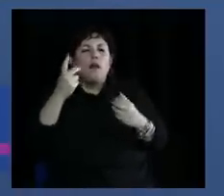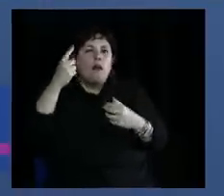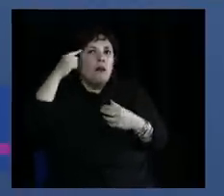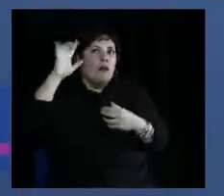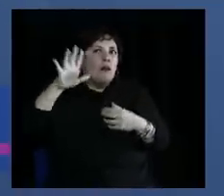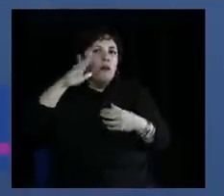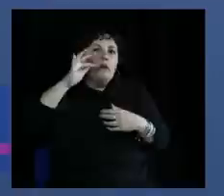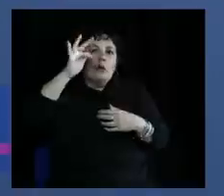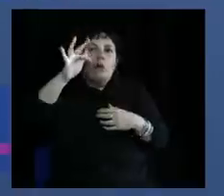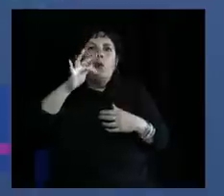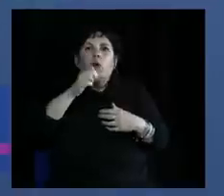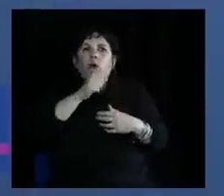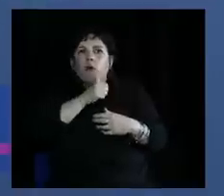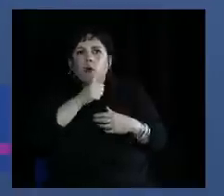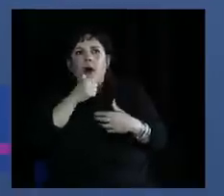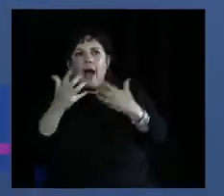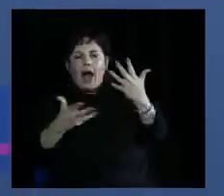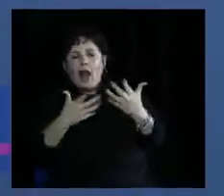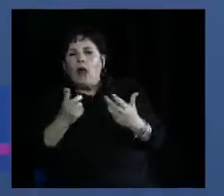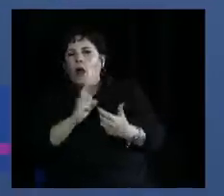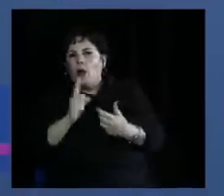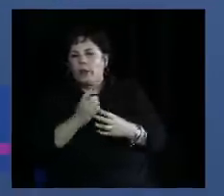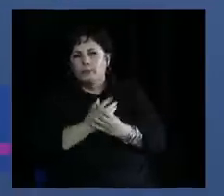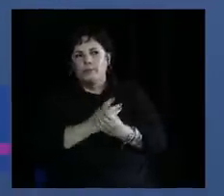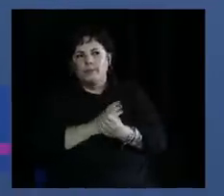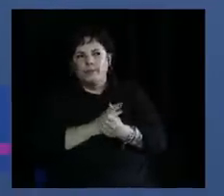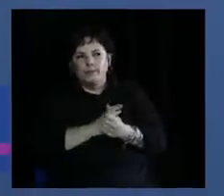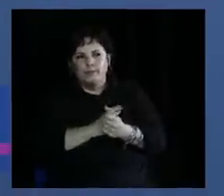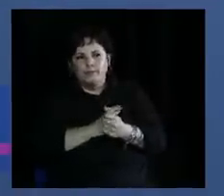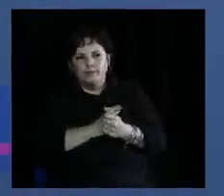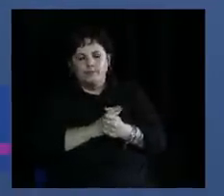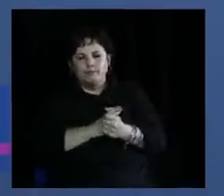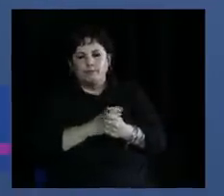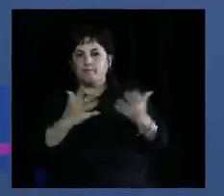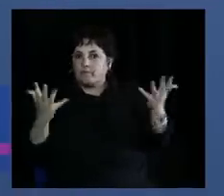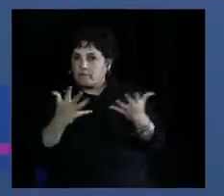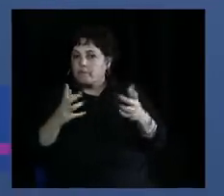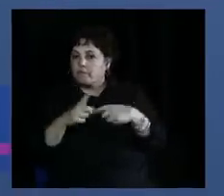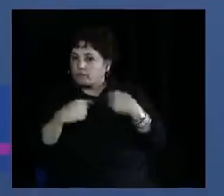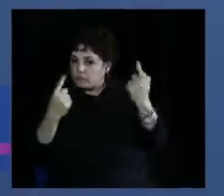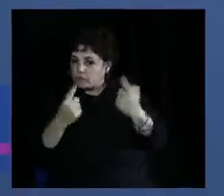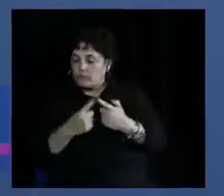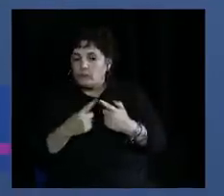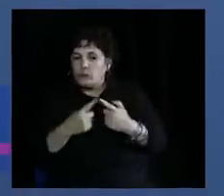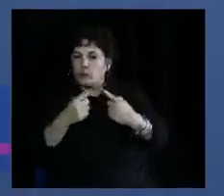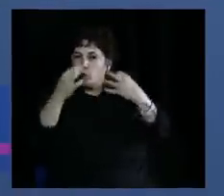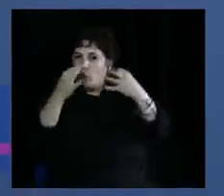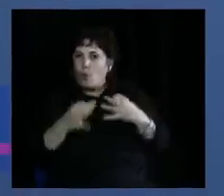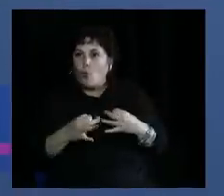como posible? Pues efectivamente estamos ante una, digamos,